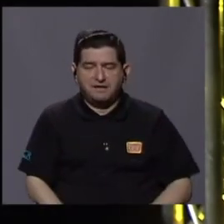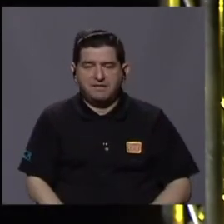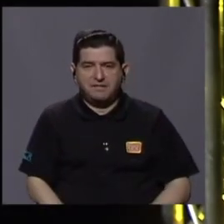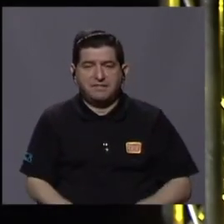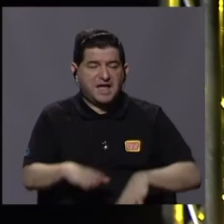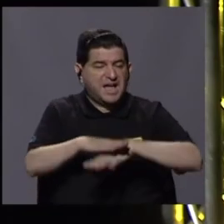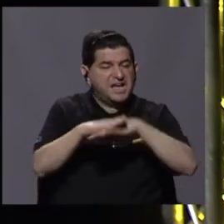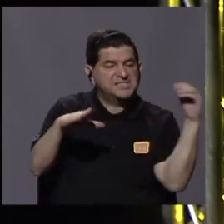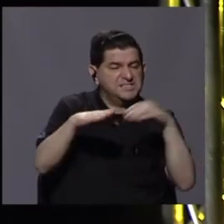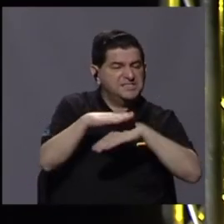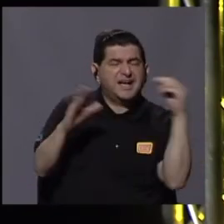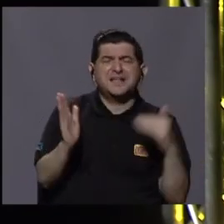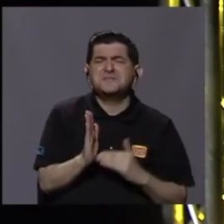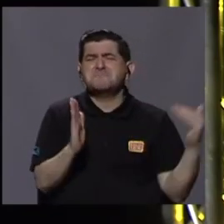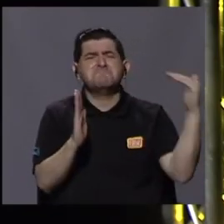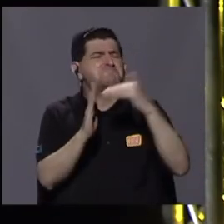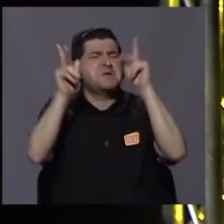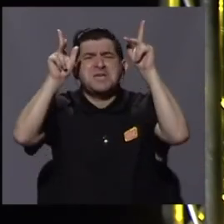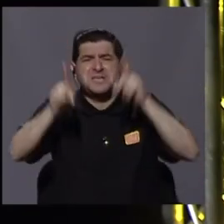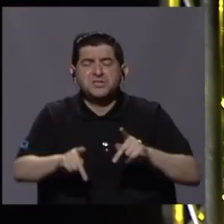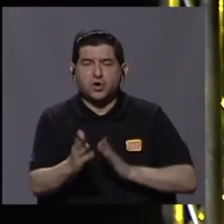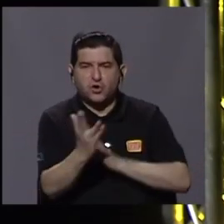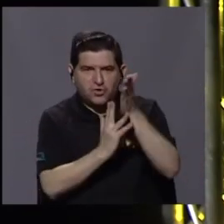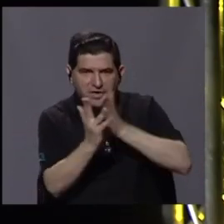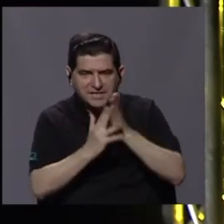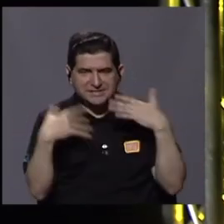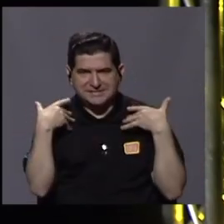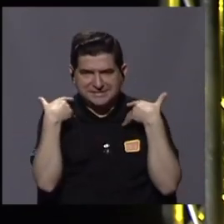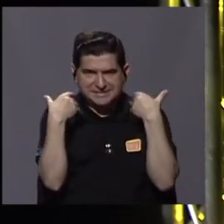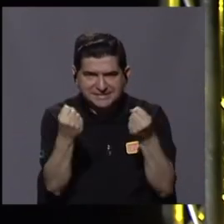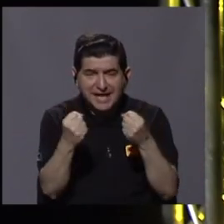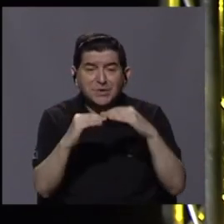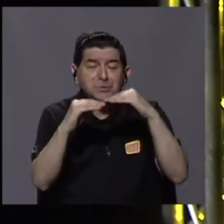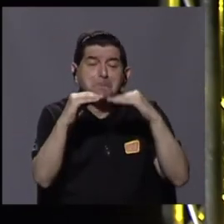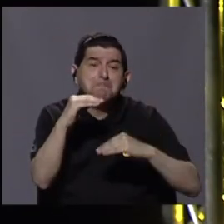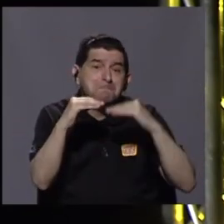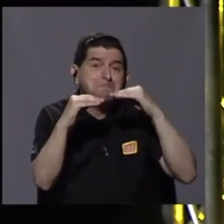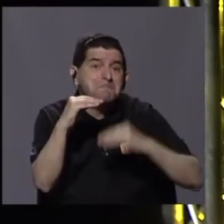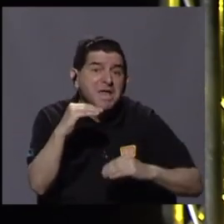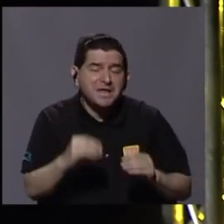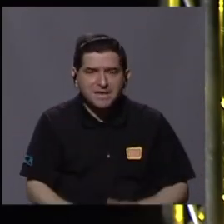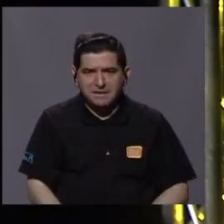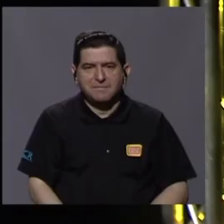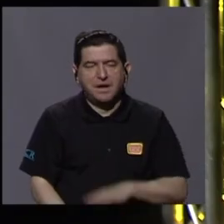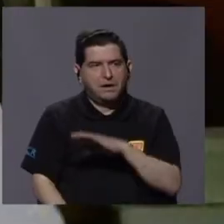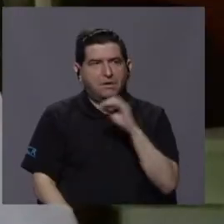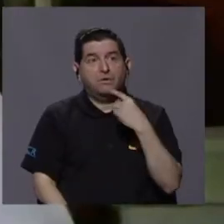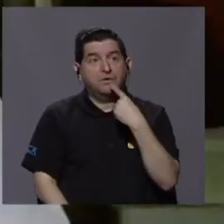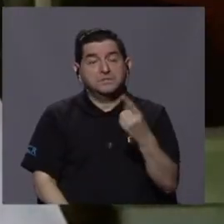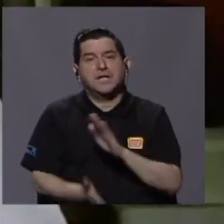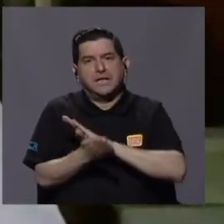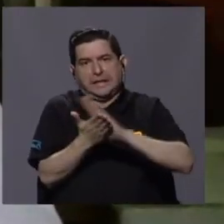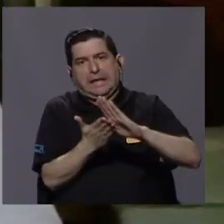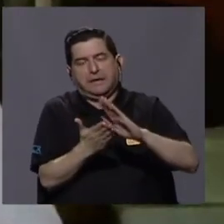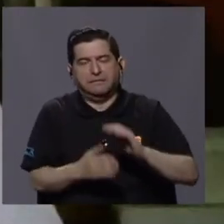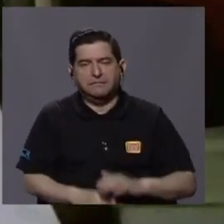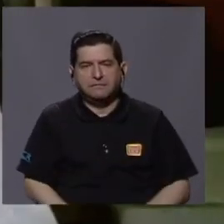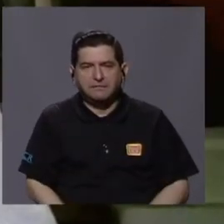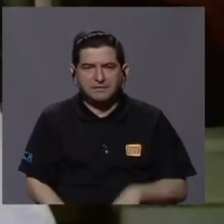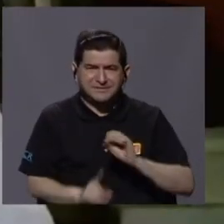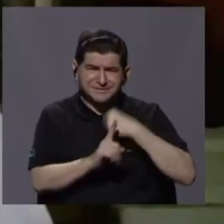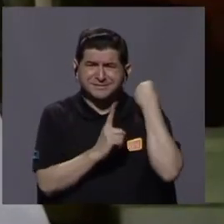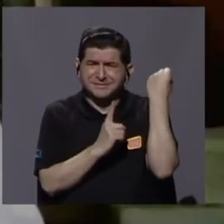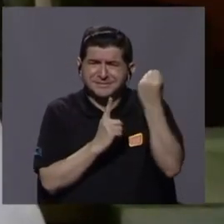excluyendo millones de gentes del acceso a una salud mínima por no decir decente es esa la